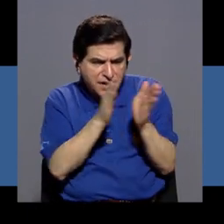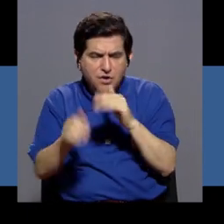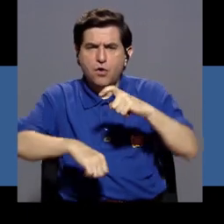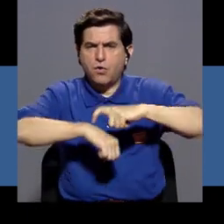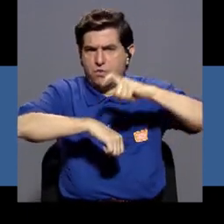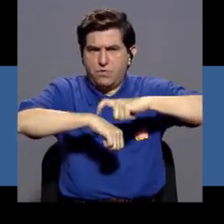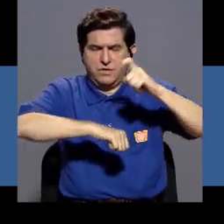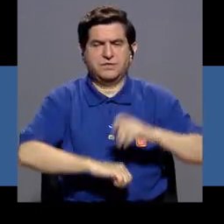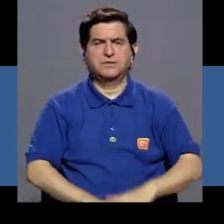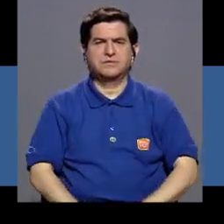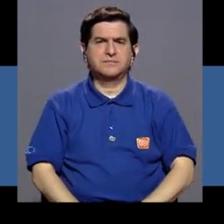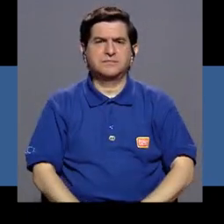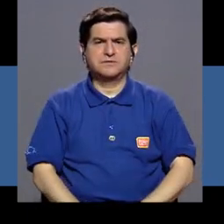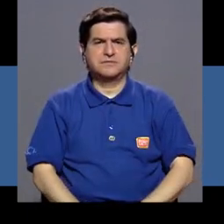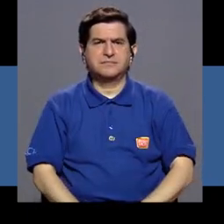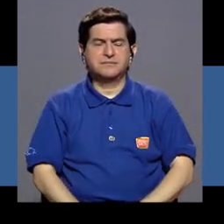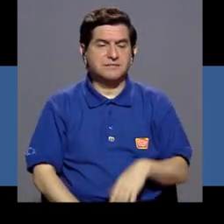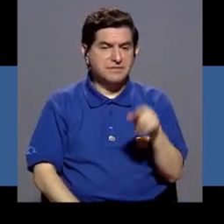de sus tiempos,